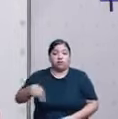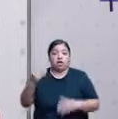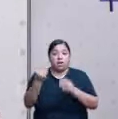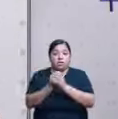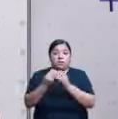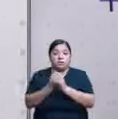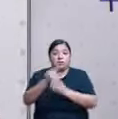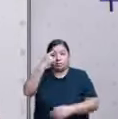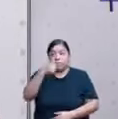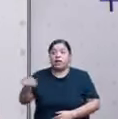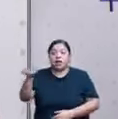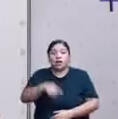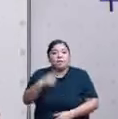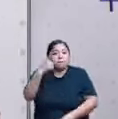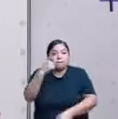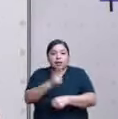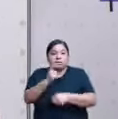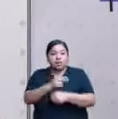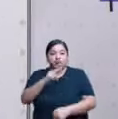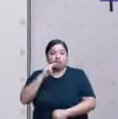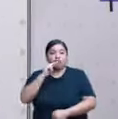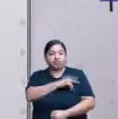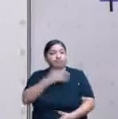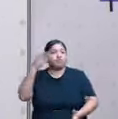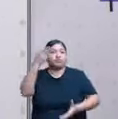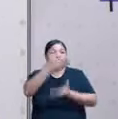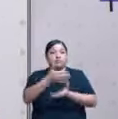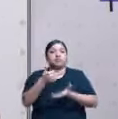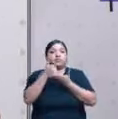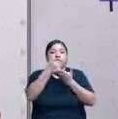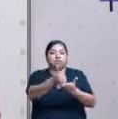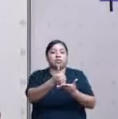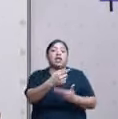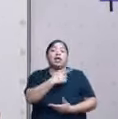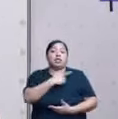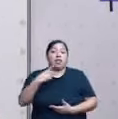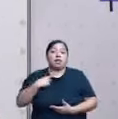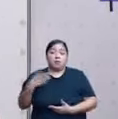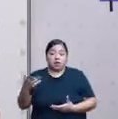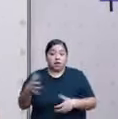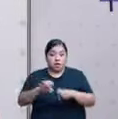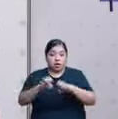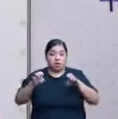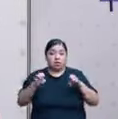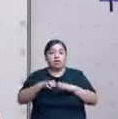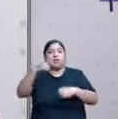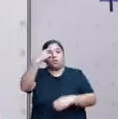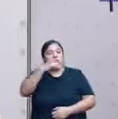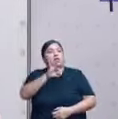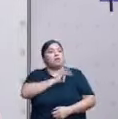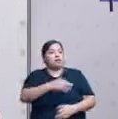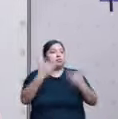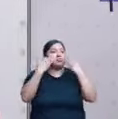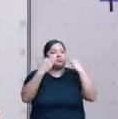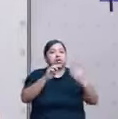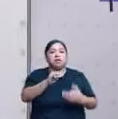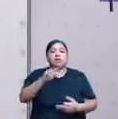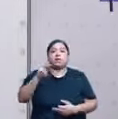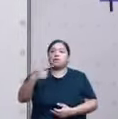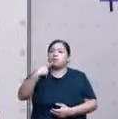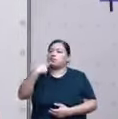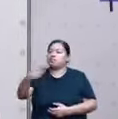el policía es el primer respondiente, tiene que llevar una cadena de custodia para hacer una buena puesta a disposición del Ministerio Público, cosa que pasó